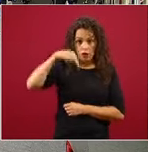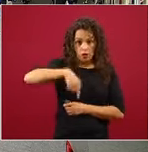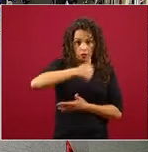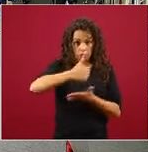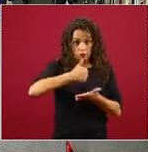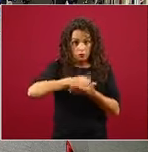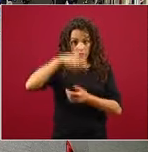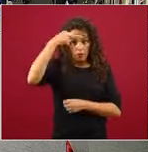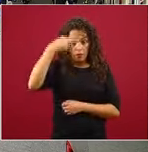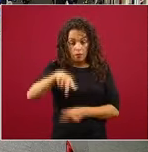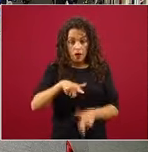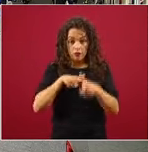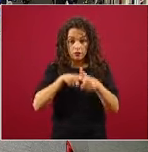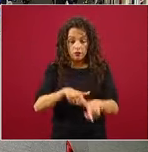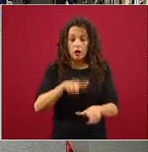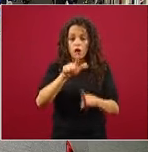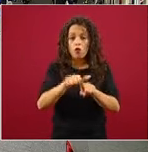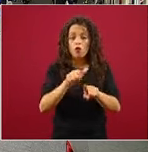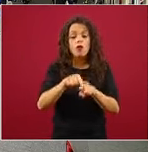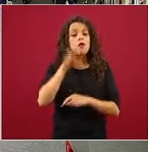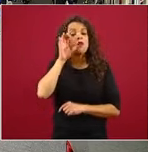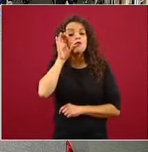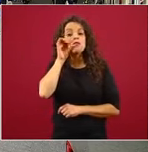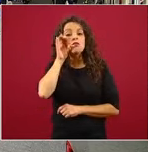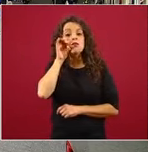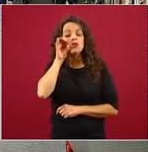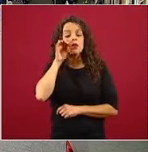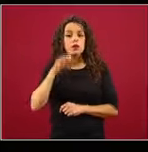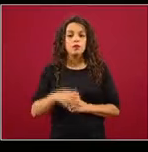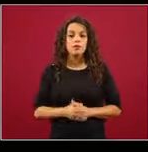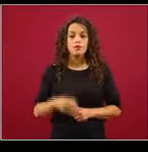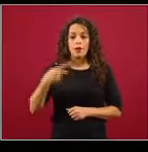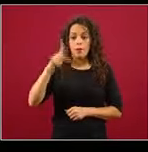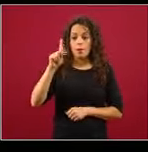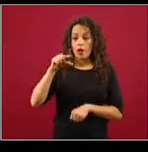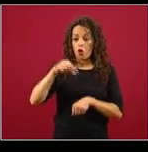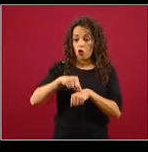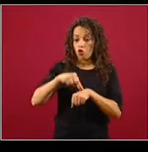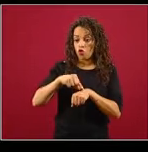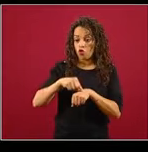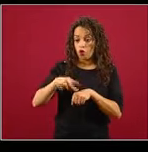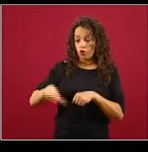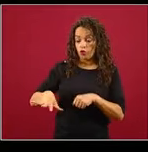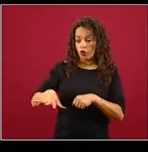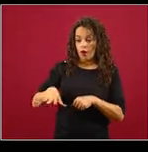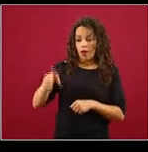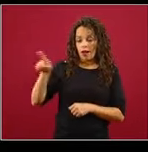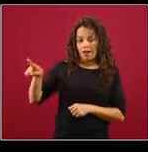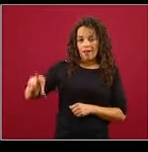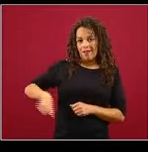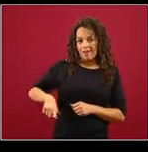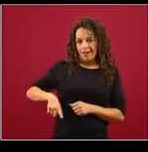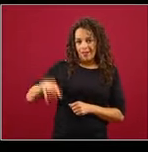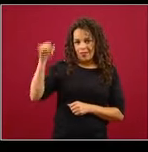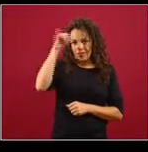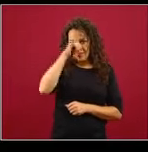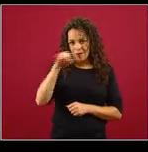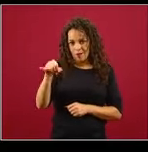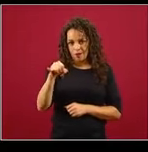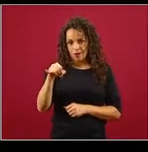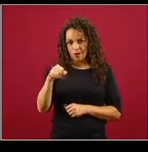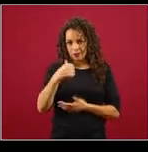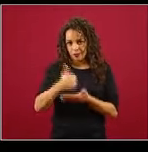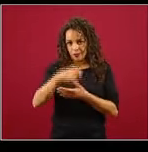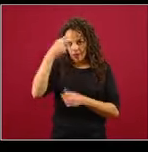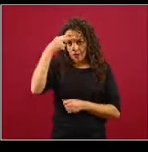color naranja, con la advertencia de la doctora Sheinbaum de que está en color naranja en alerta. La pregunta,